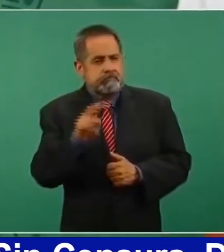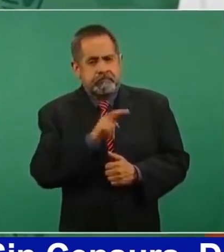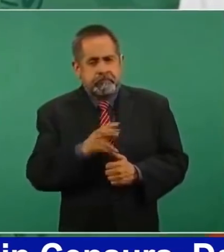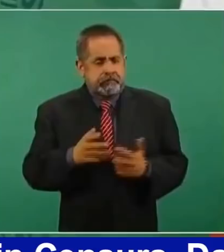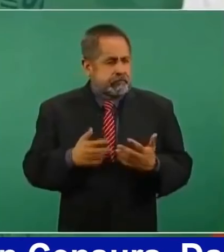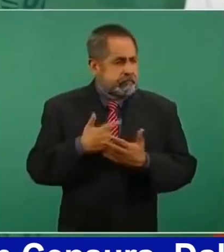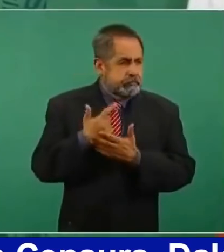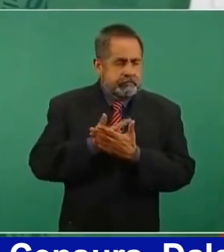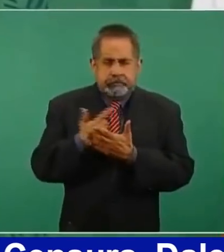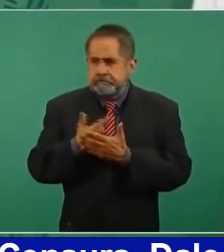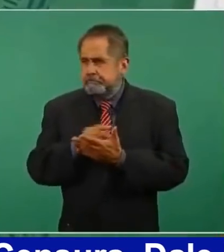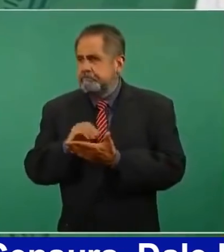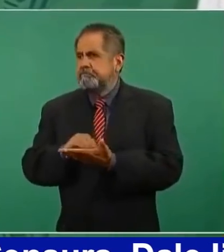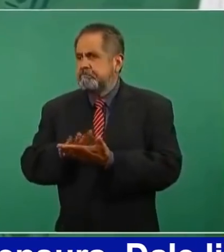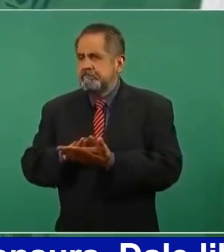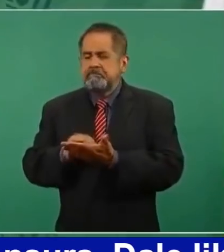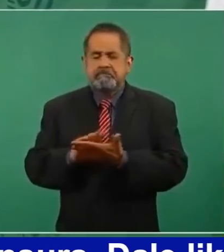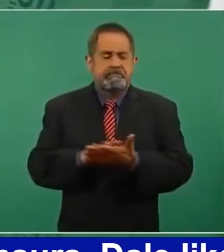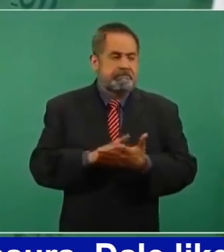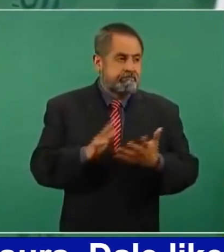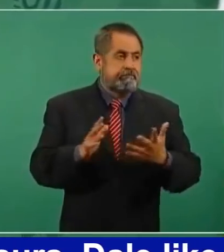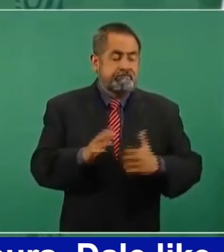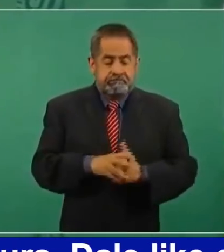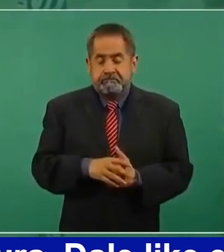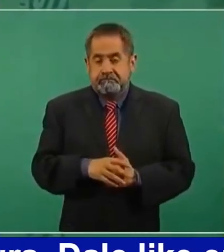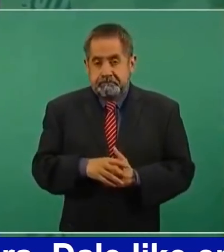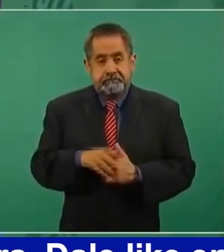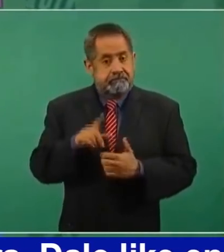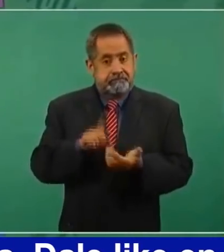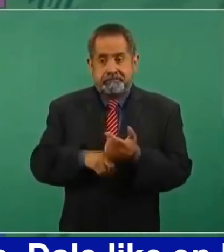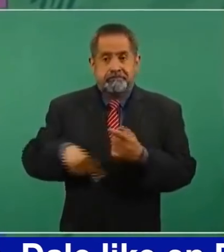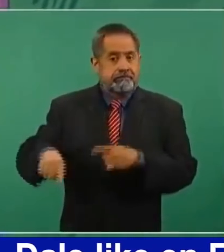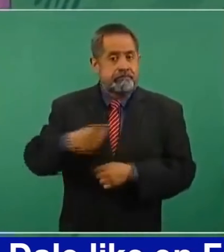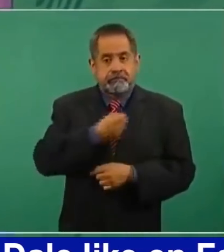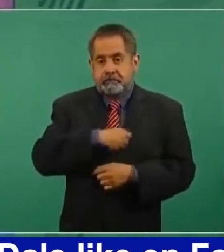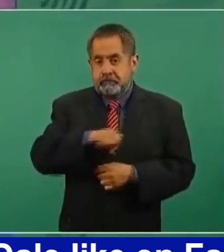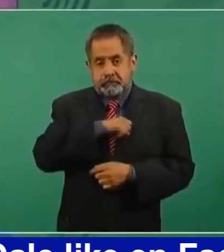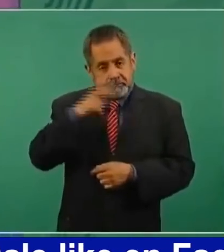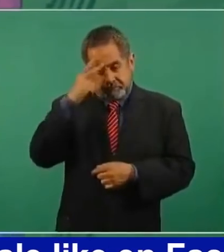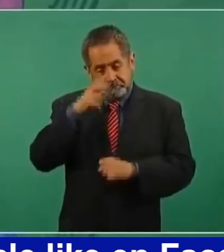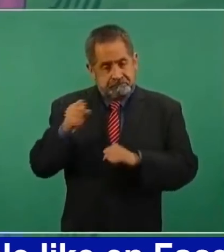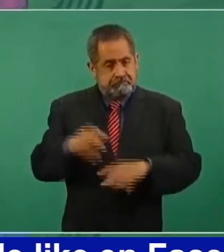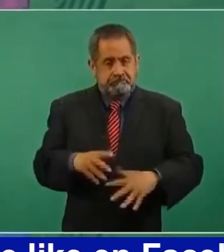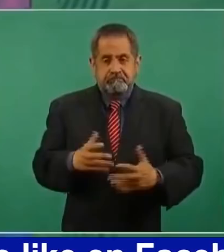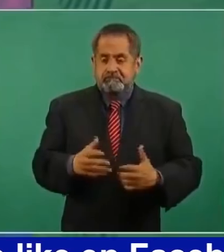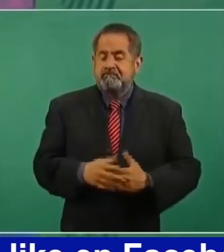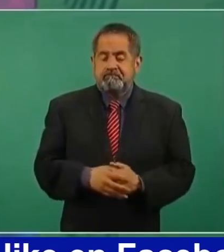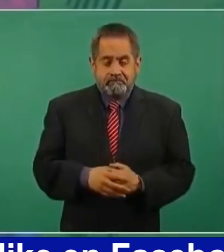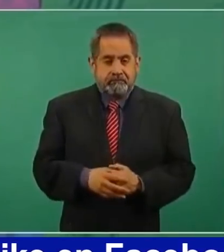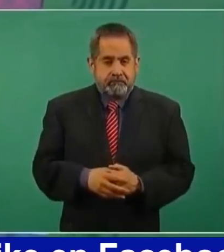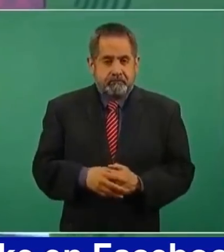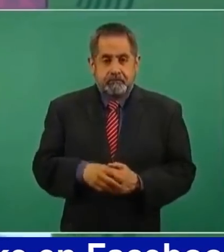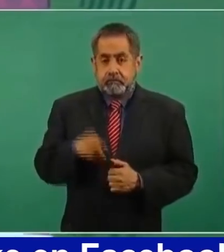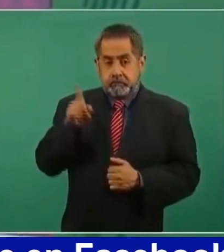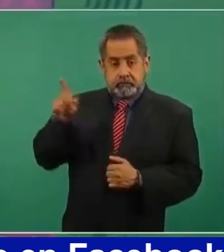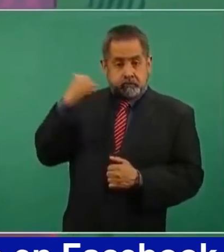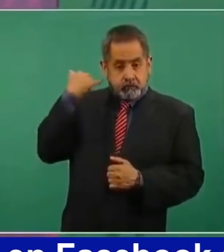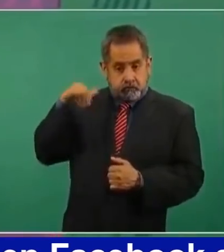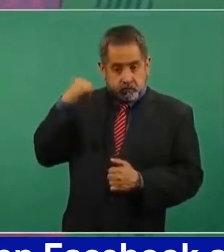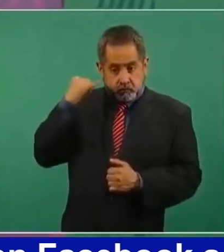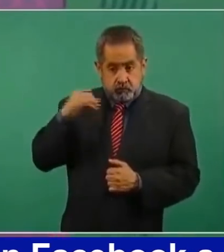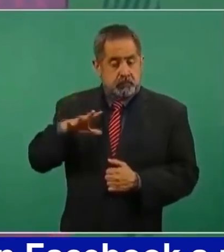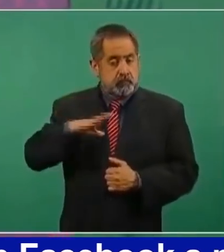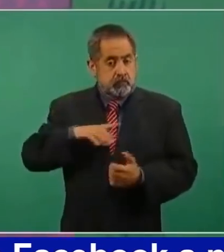hacer un diagnóstico de la situación de salud en el país. Ahí en Yucatán hay